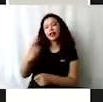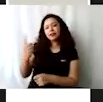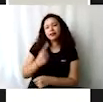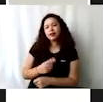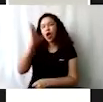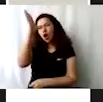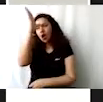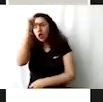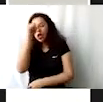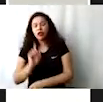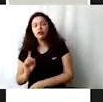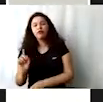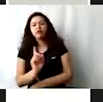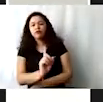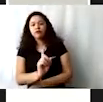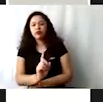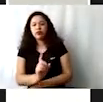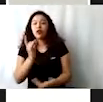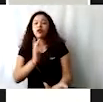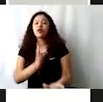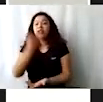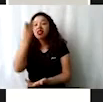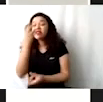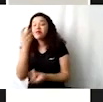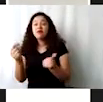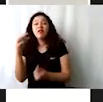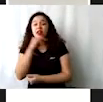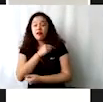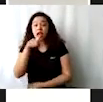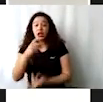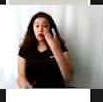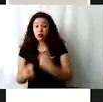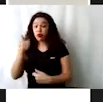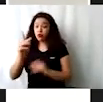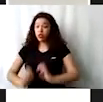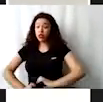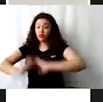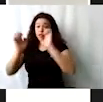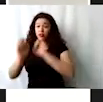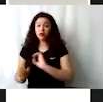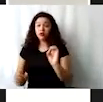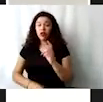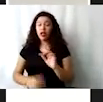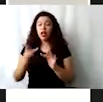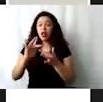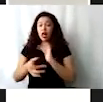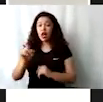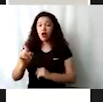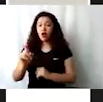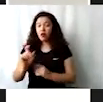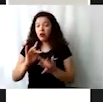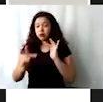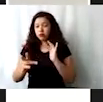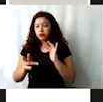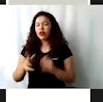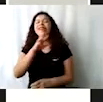bien. Voy enseguida. Solo dispongo de un momento. ¿Qué pasa? Hay un incendio en tu lado del edificio. Desconectaron el agua, pero no te preocupes. Se